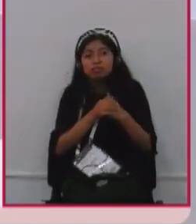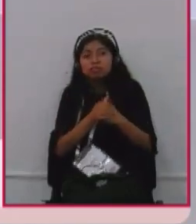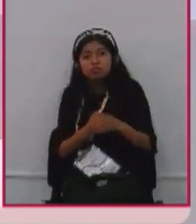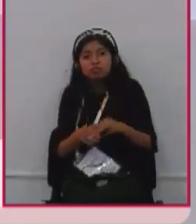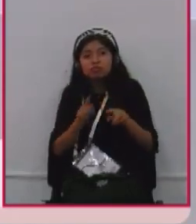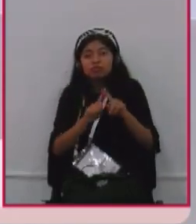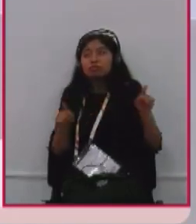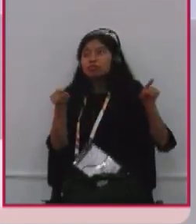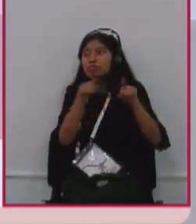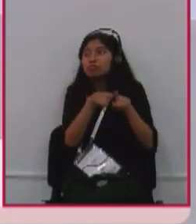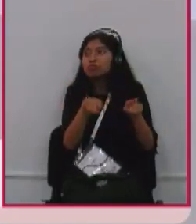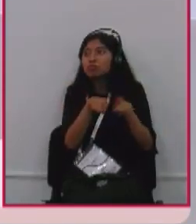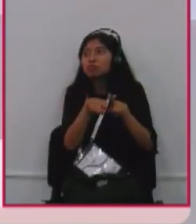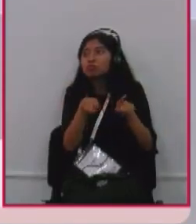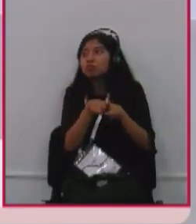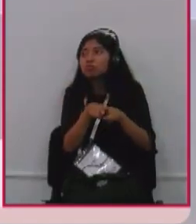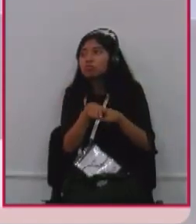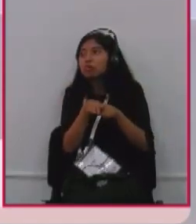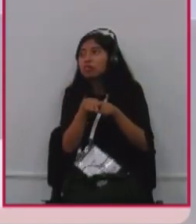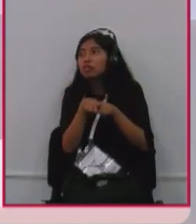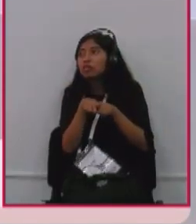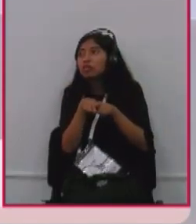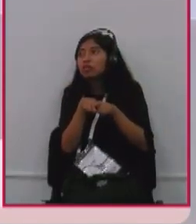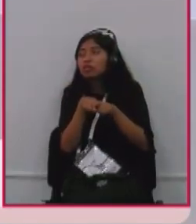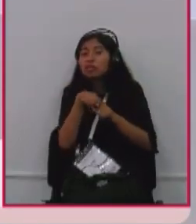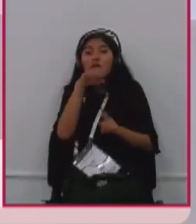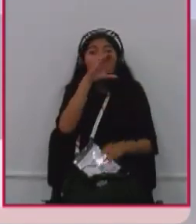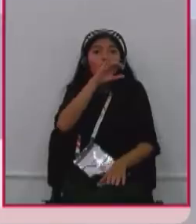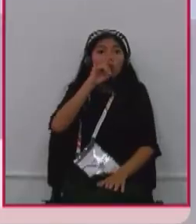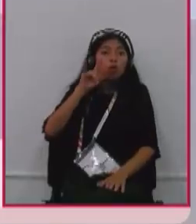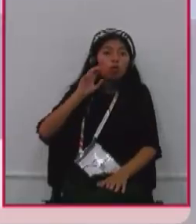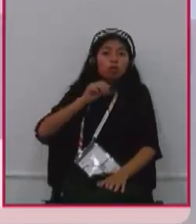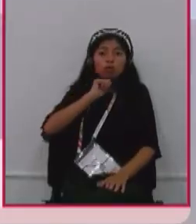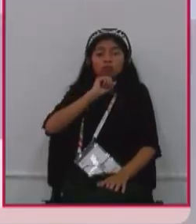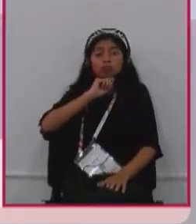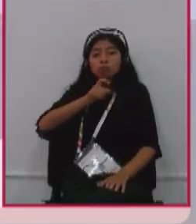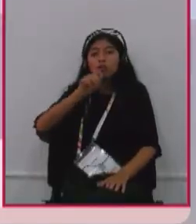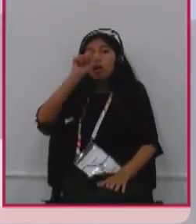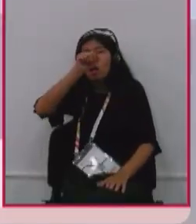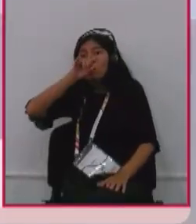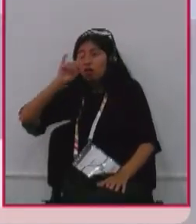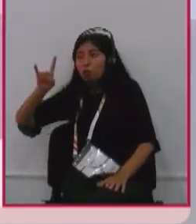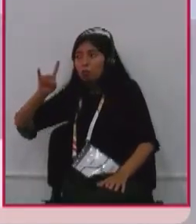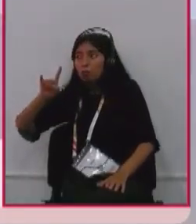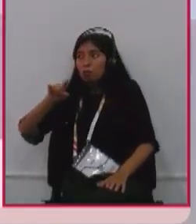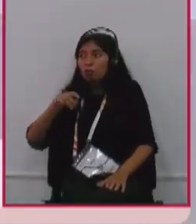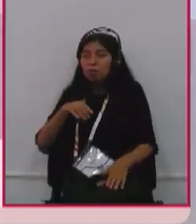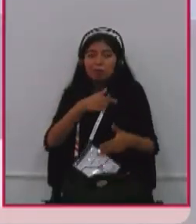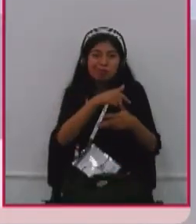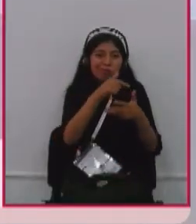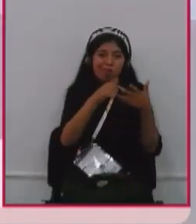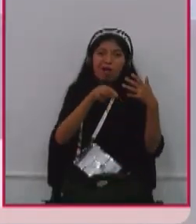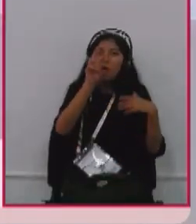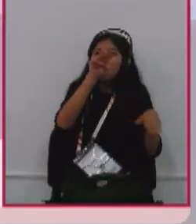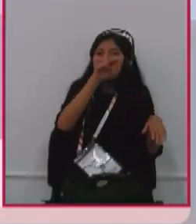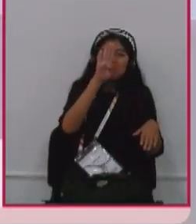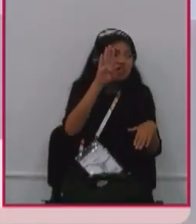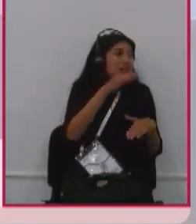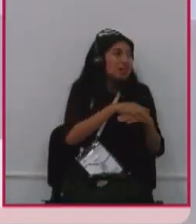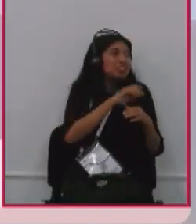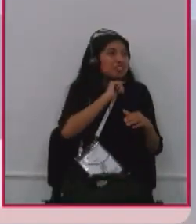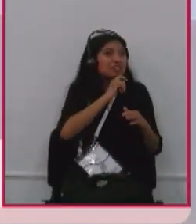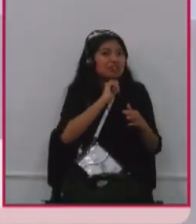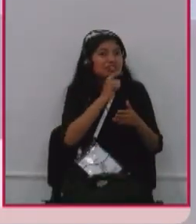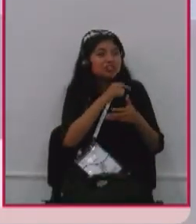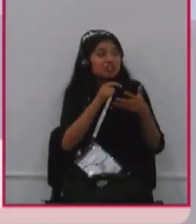pero también hay mucha aplicación de cobre, de oro, de plomo, zinc, galena, potasa, molibdeno, tenemos